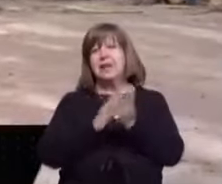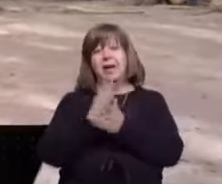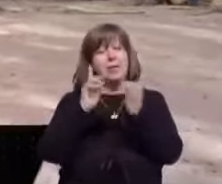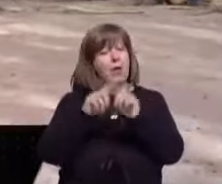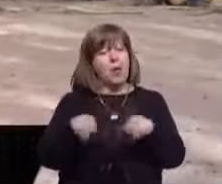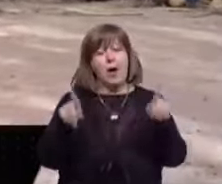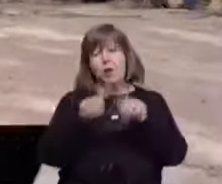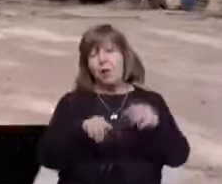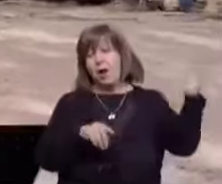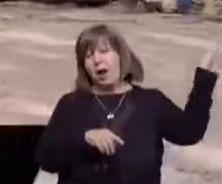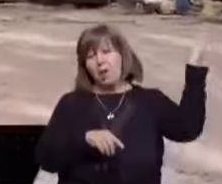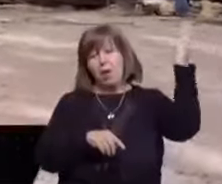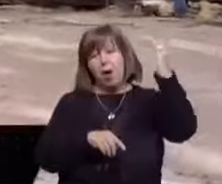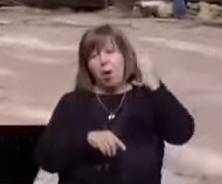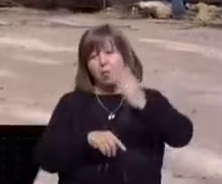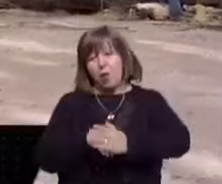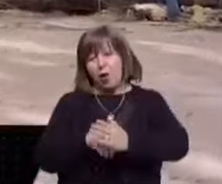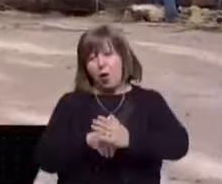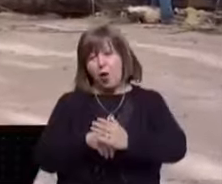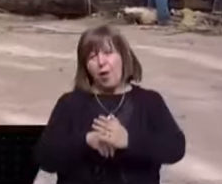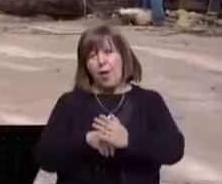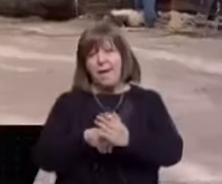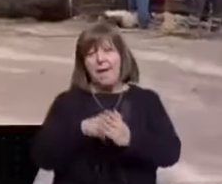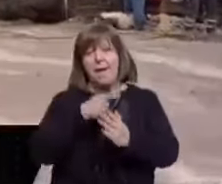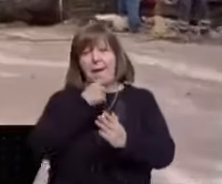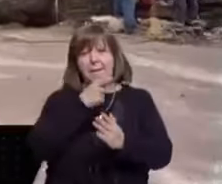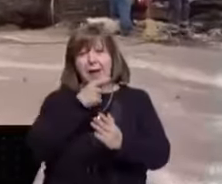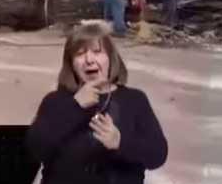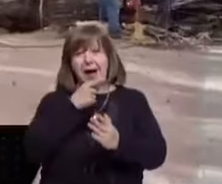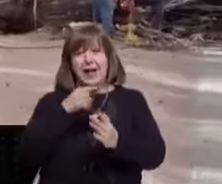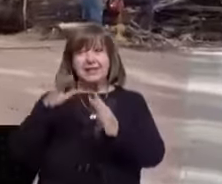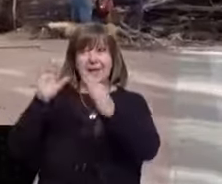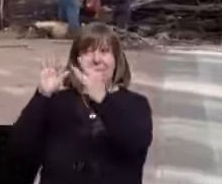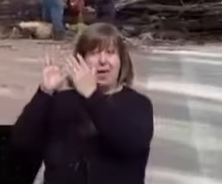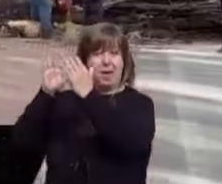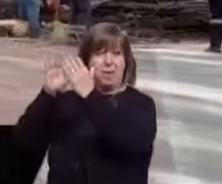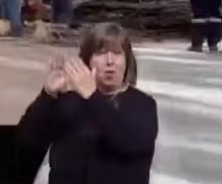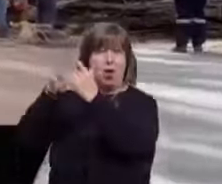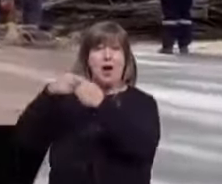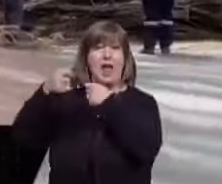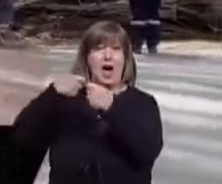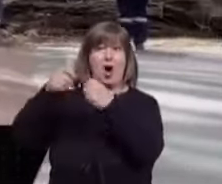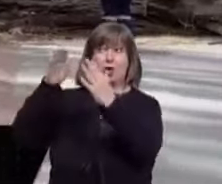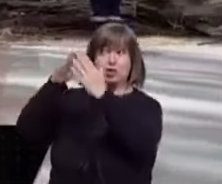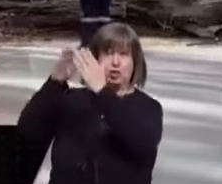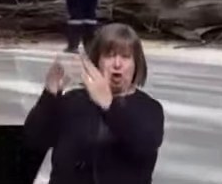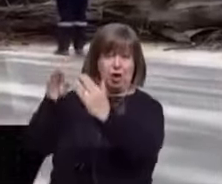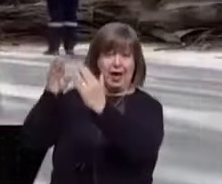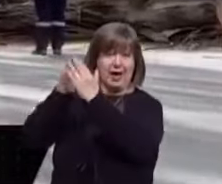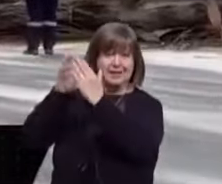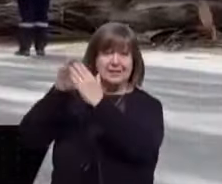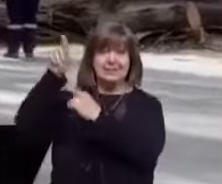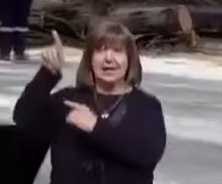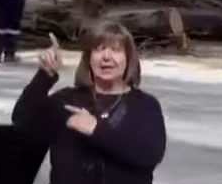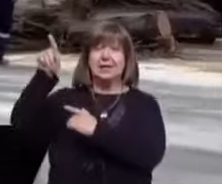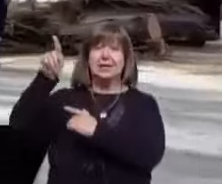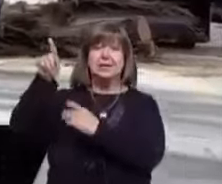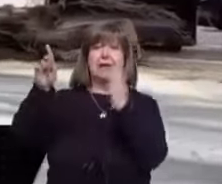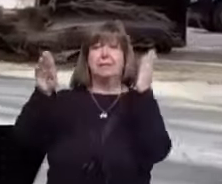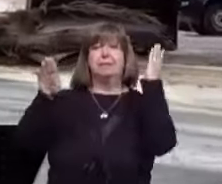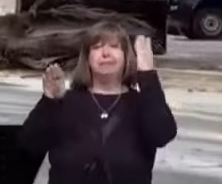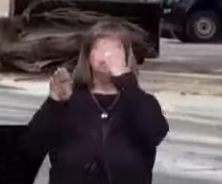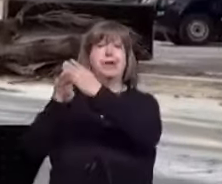mismo, pareciera ser que este negocio está ya con la ficha puesta de